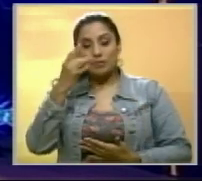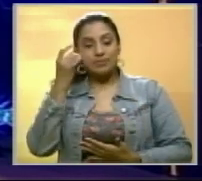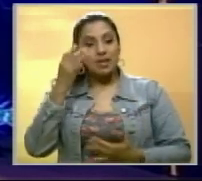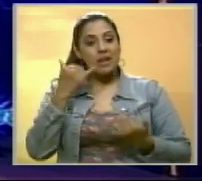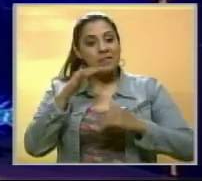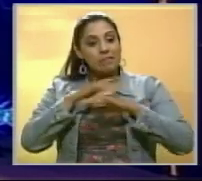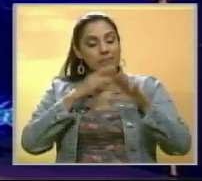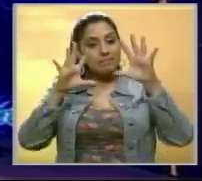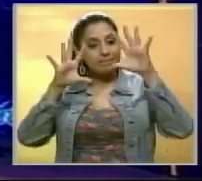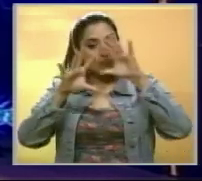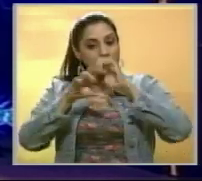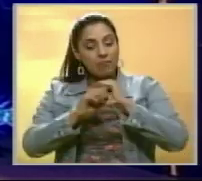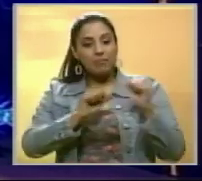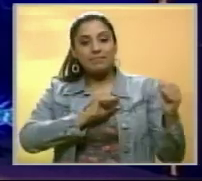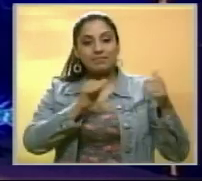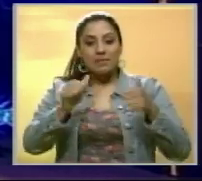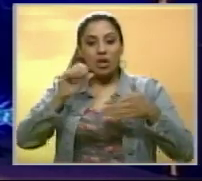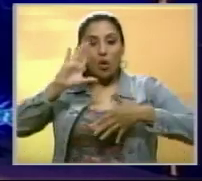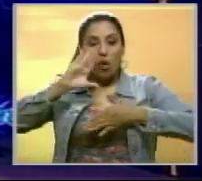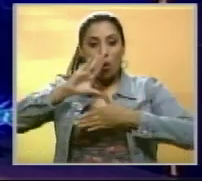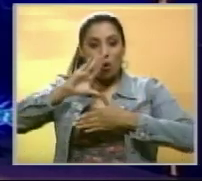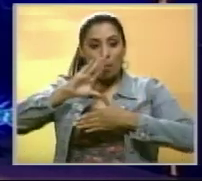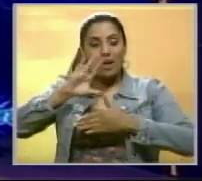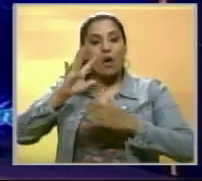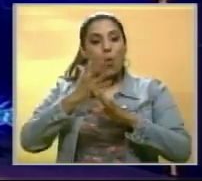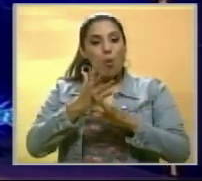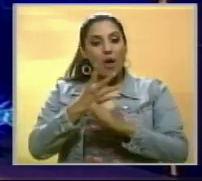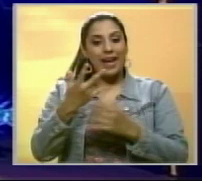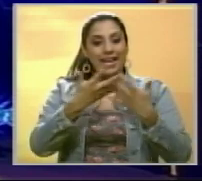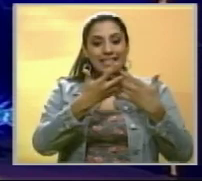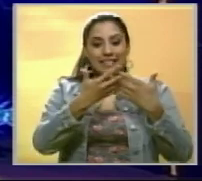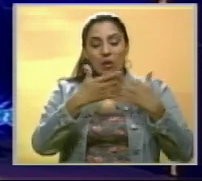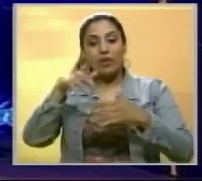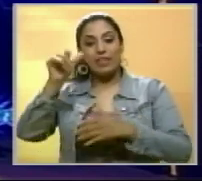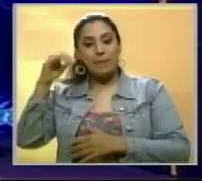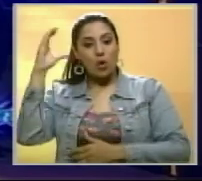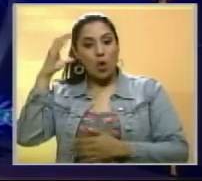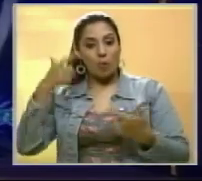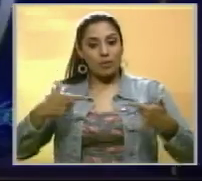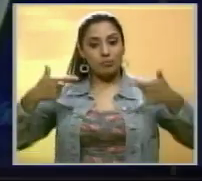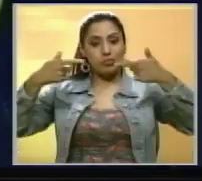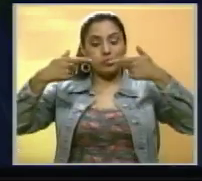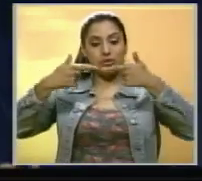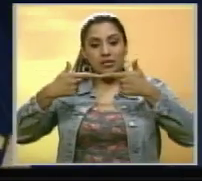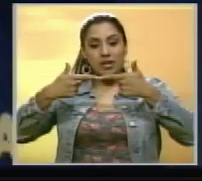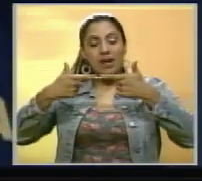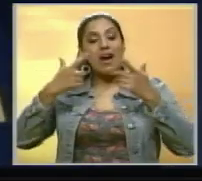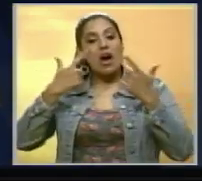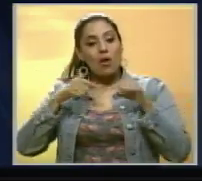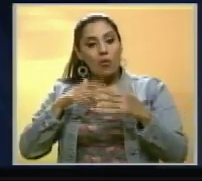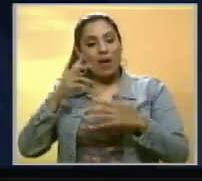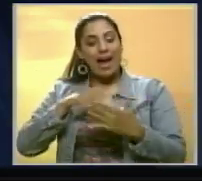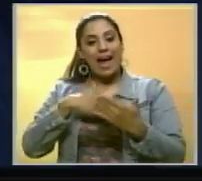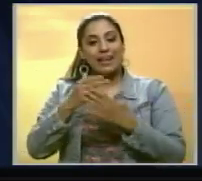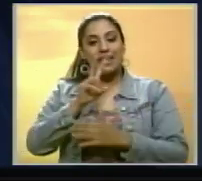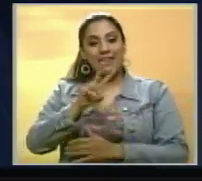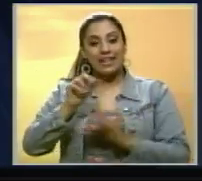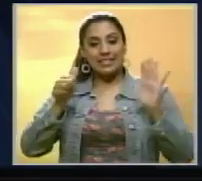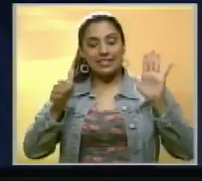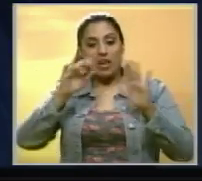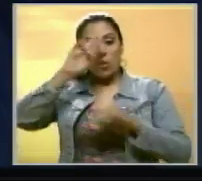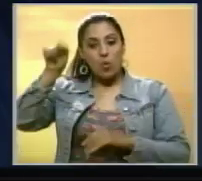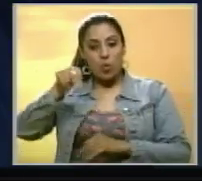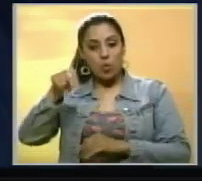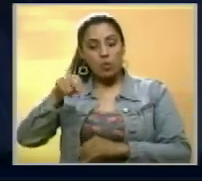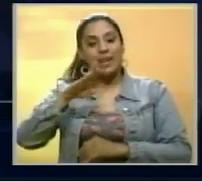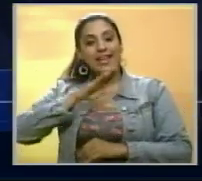porque esta noche arranca la Copa América Centenario con el juego entre Estados Unidos y Colombia. El evento se realizará hasta el 26 de junio en Estados